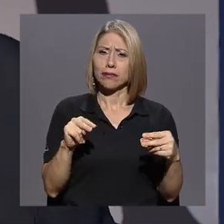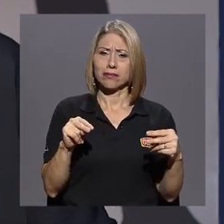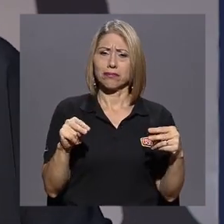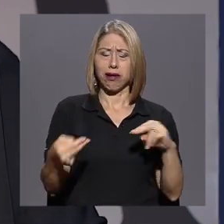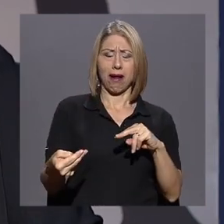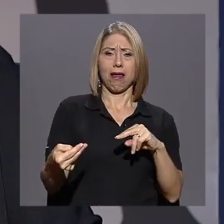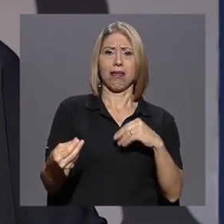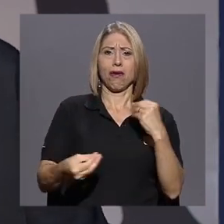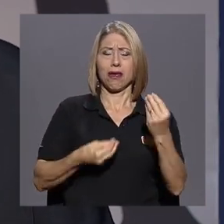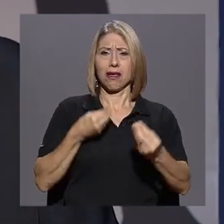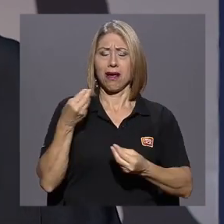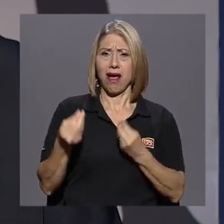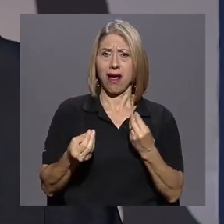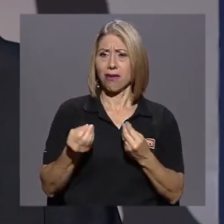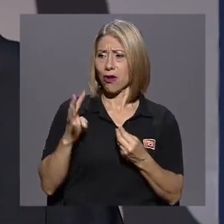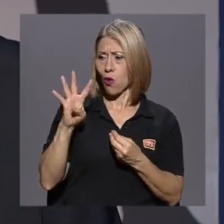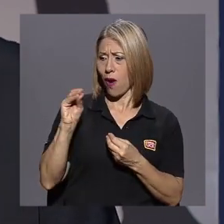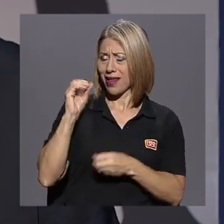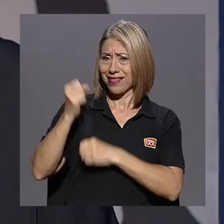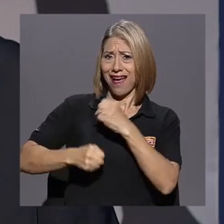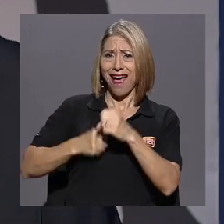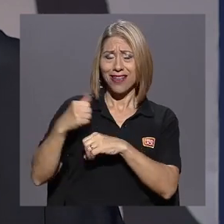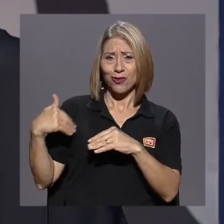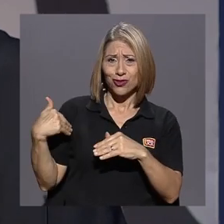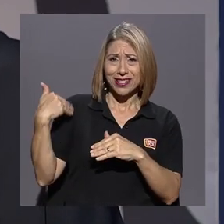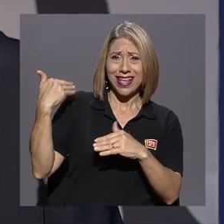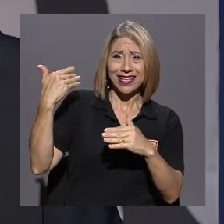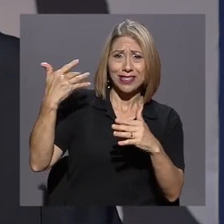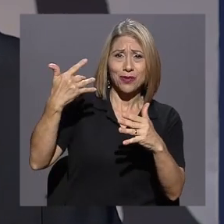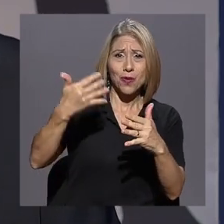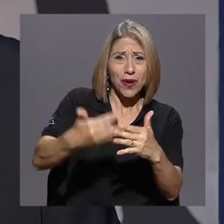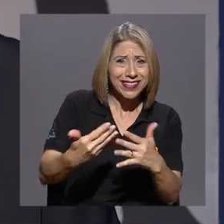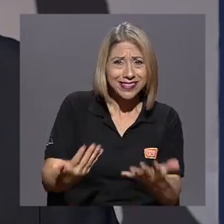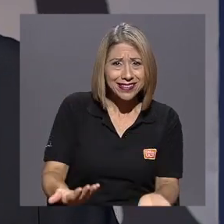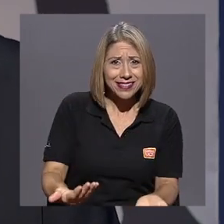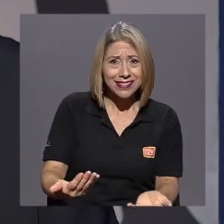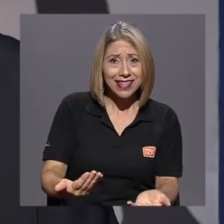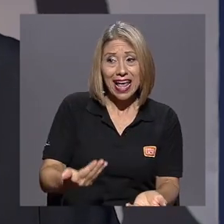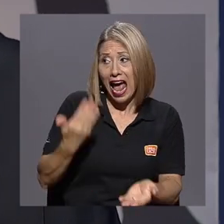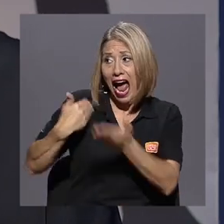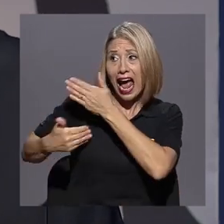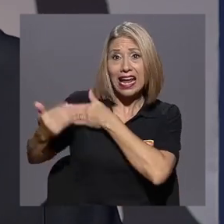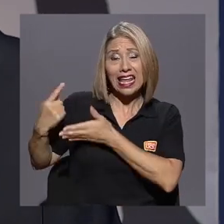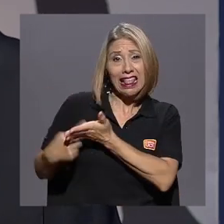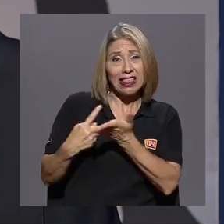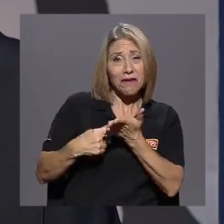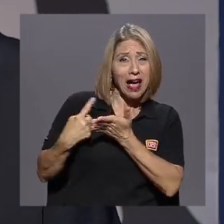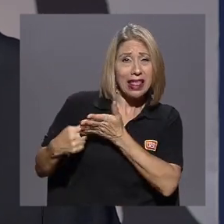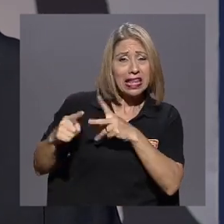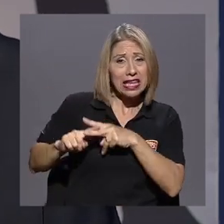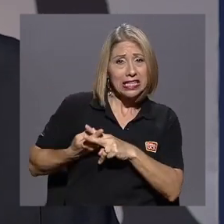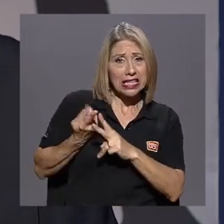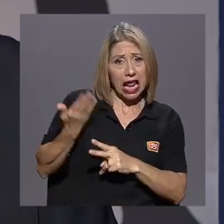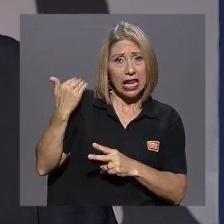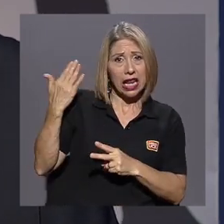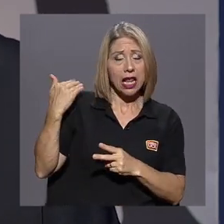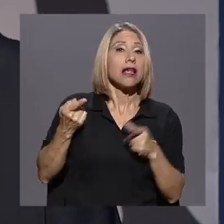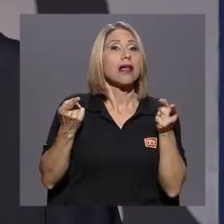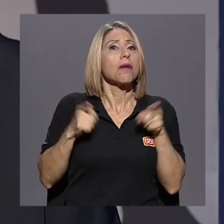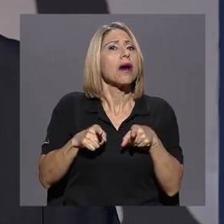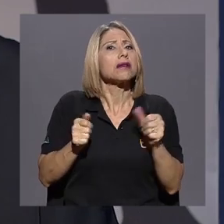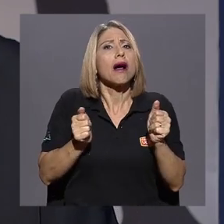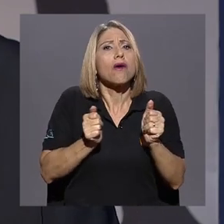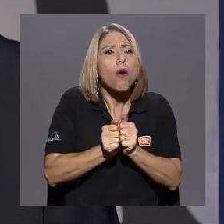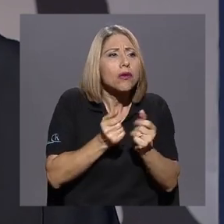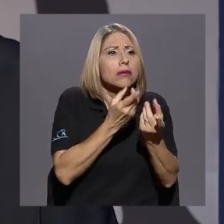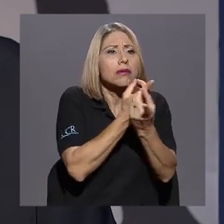encontramos 40 años después, en donde ese debate inicial, por ejemplo, de qué pasa con las democracias y la